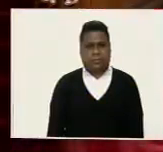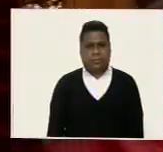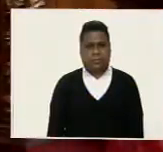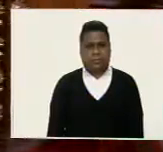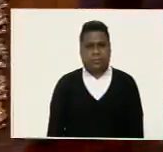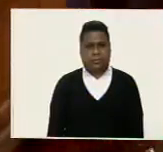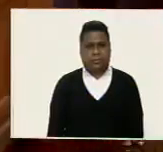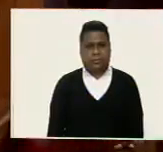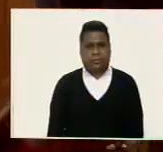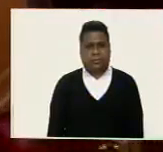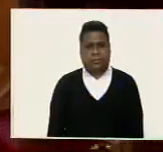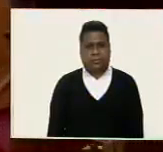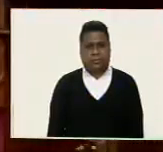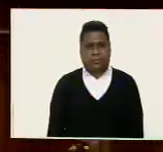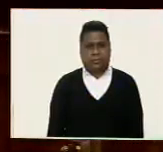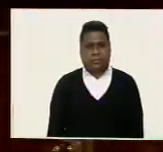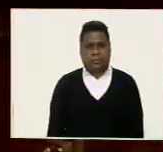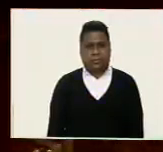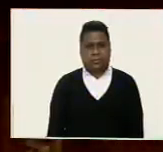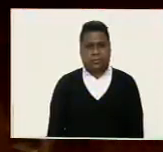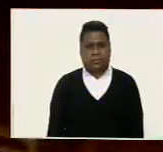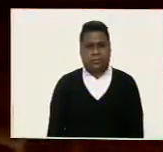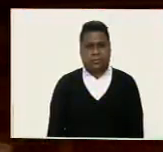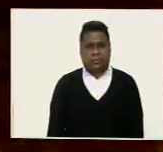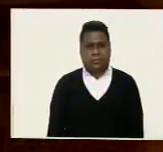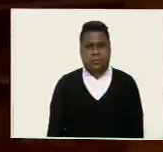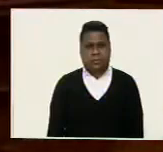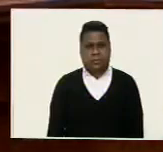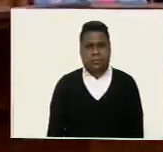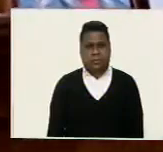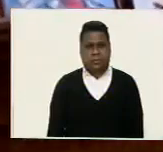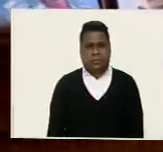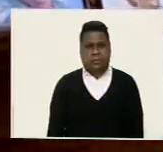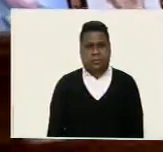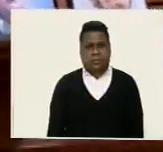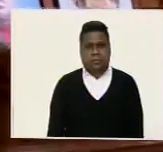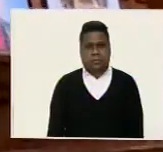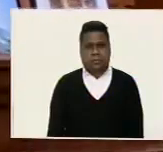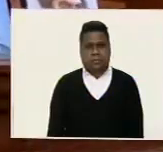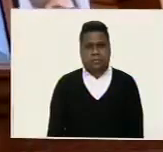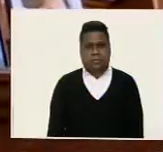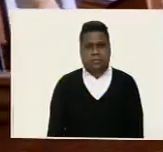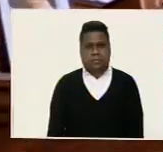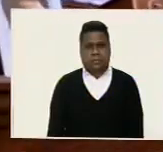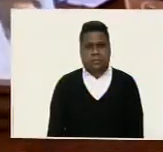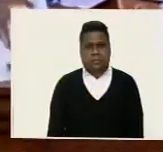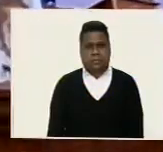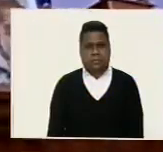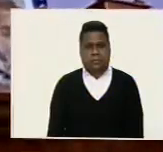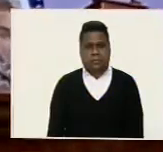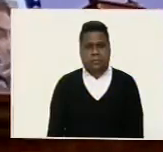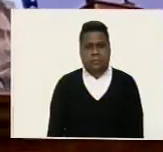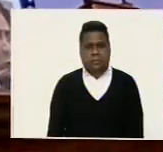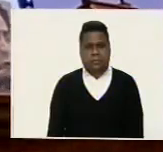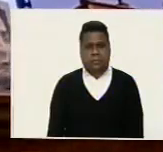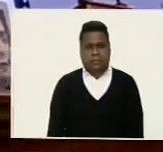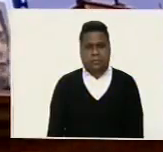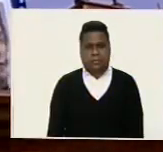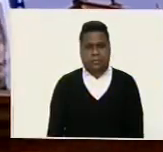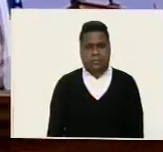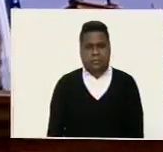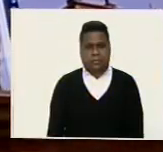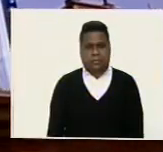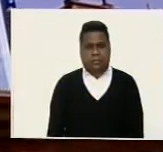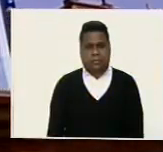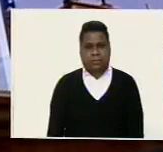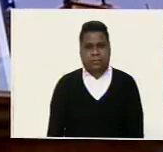orden del día, proyecto de acuerdo constituyente en rechazo a las injerencistas, coercitivas y unilaterales sanciones impuestas por